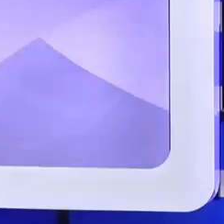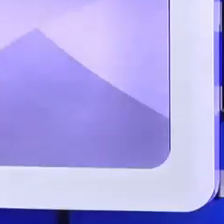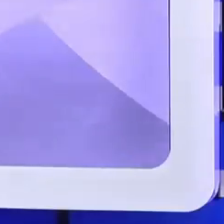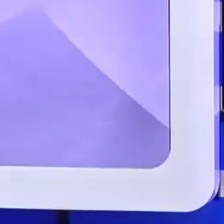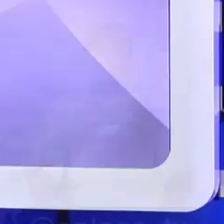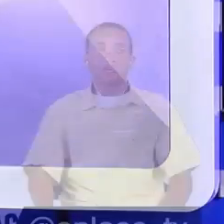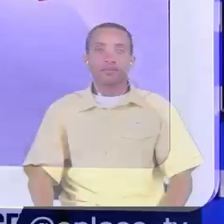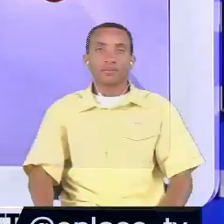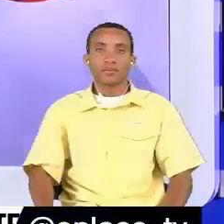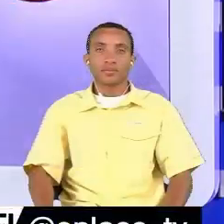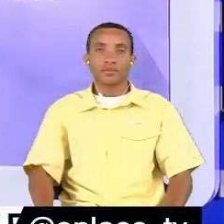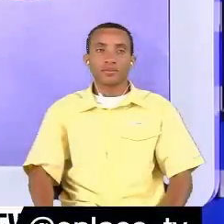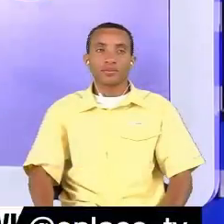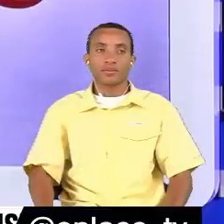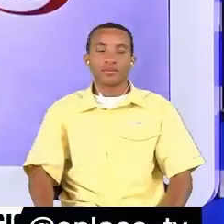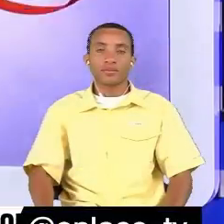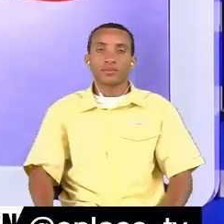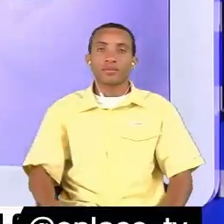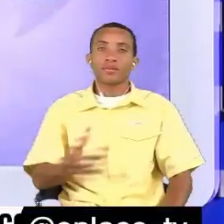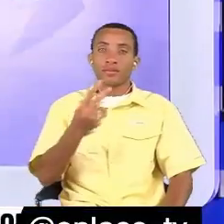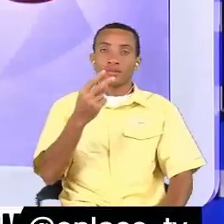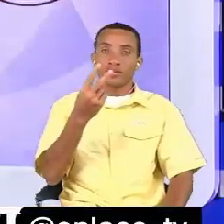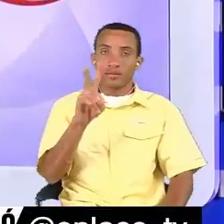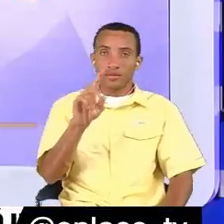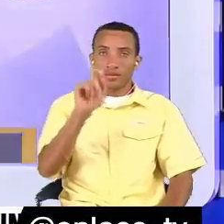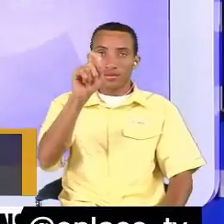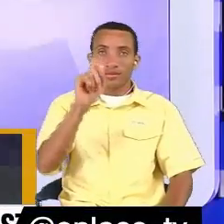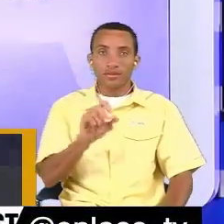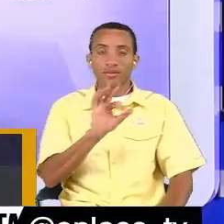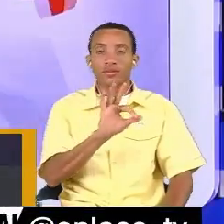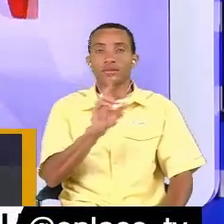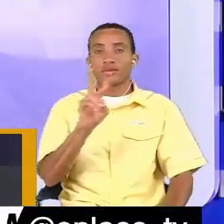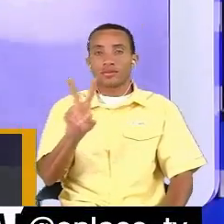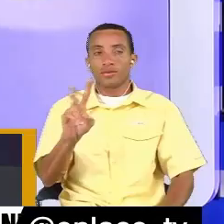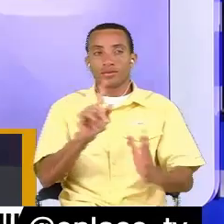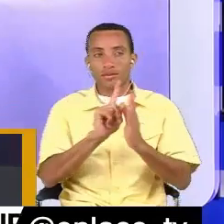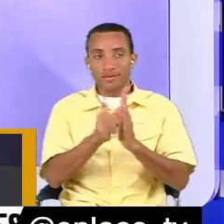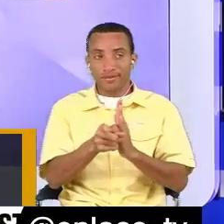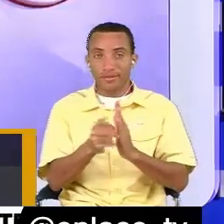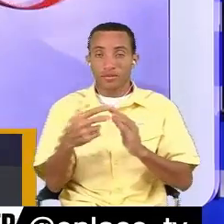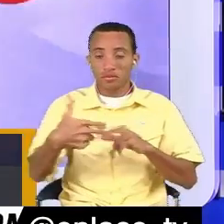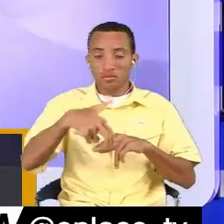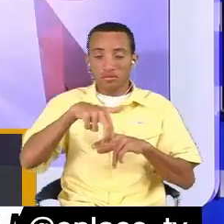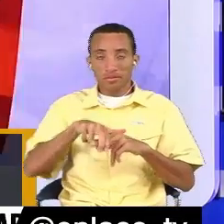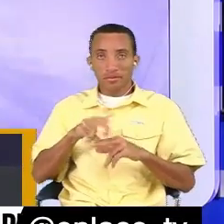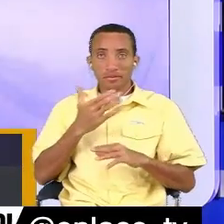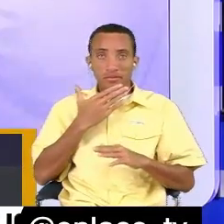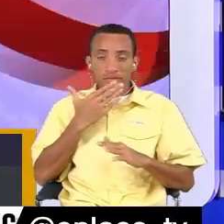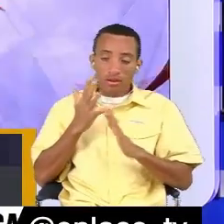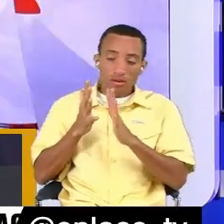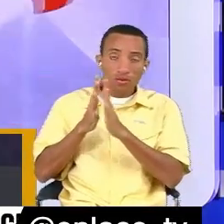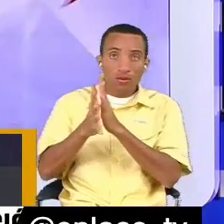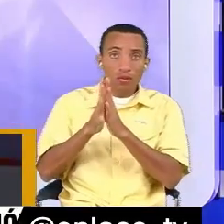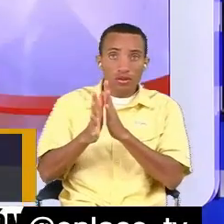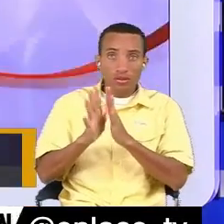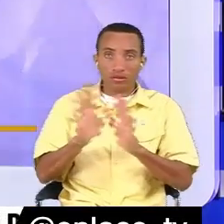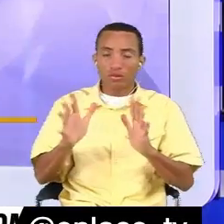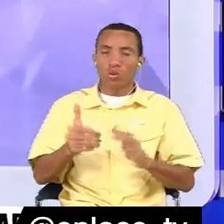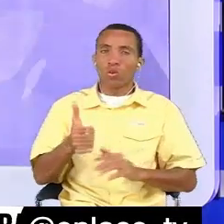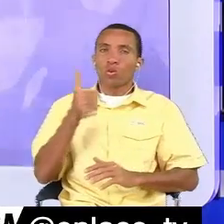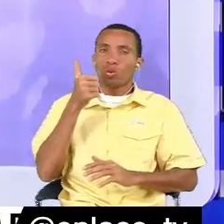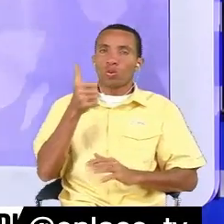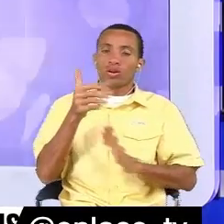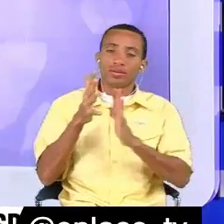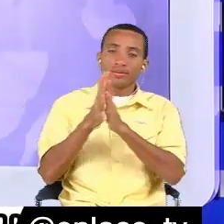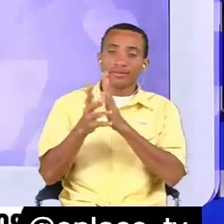Del día, 32 minutos, llega la información deportiva, enlace noticias, pónganse cómodos, esta es la información. Buena noticia,